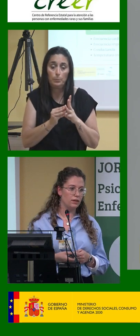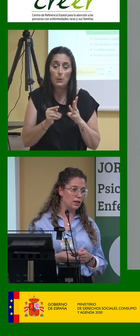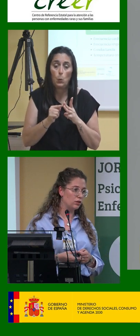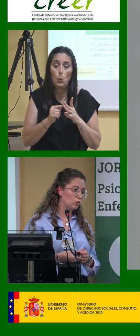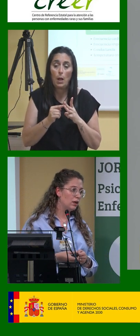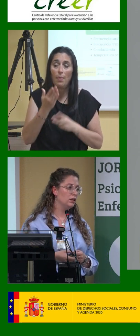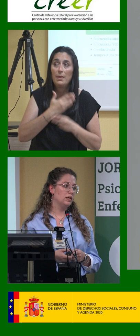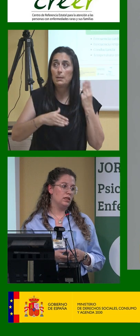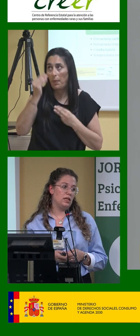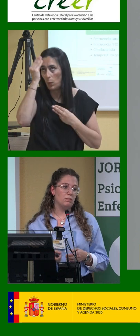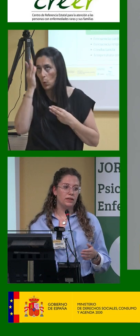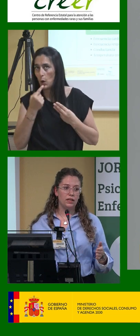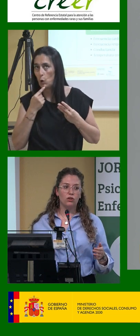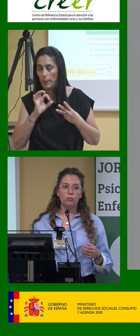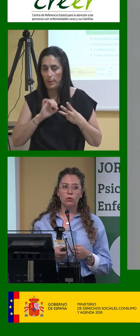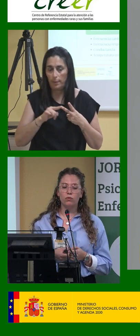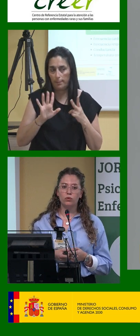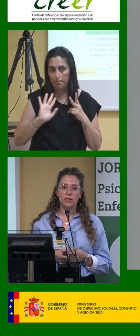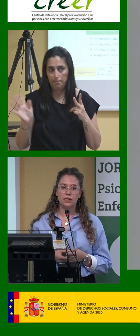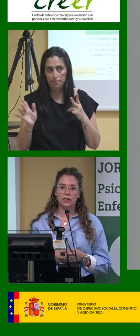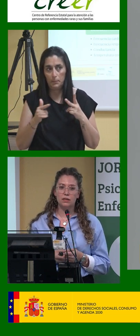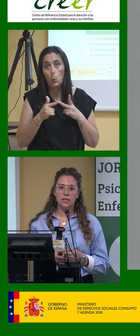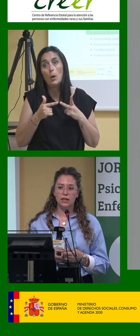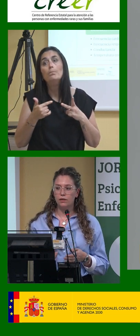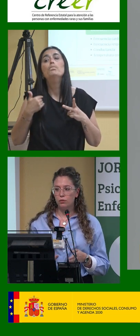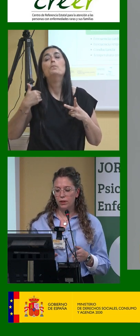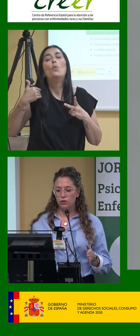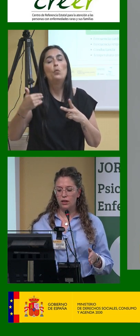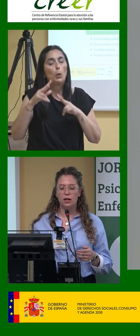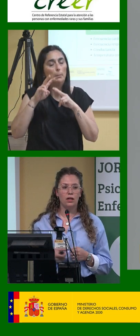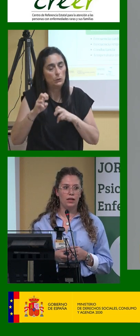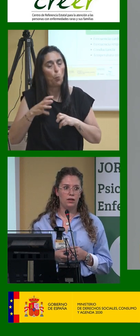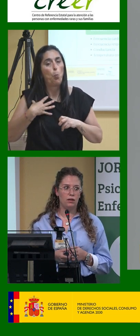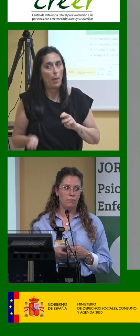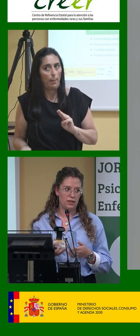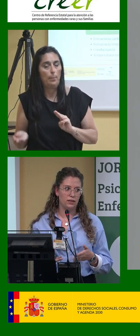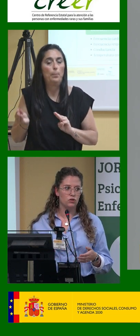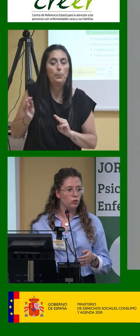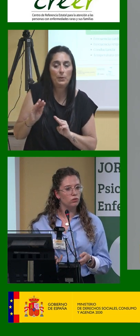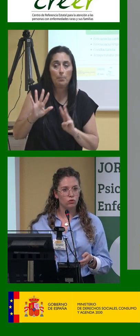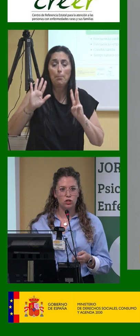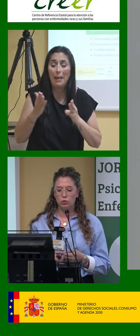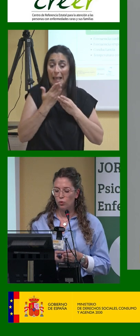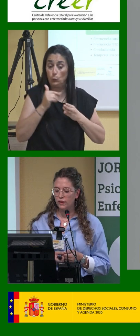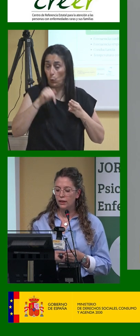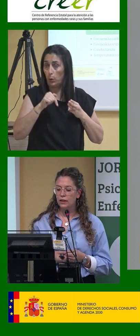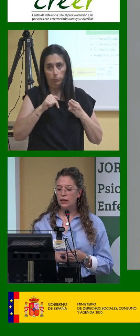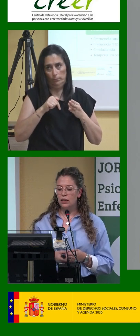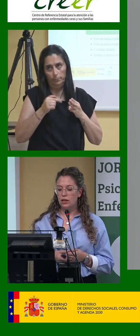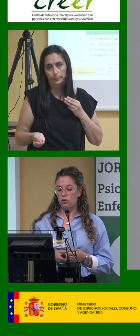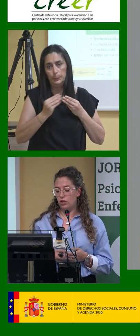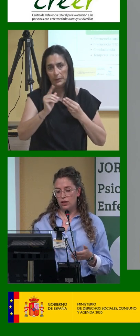discapacidad intelectual, se mantiene como futuras líneas de investigación, pero en el presente estudio no se tuvo en